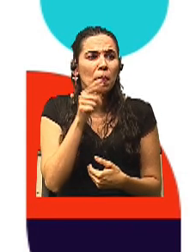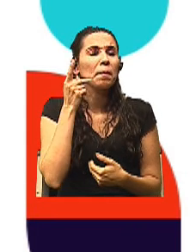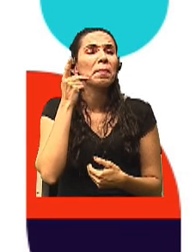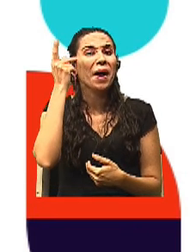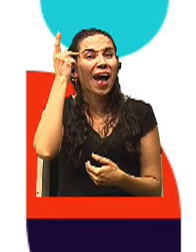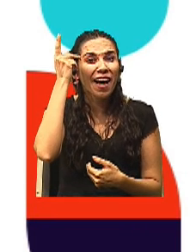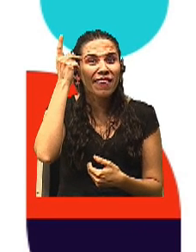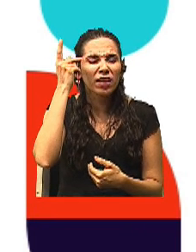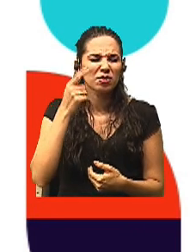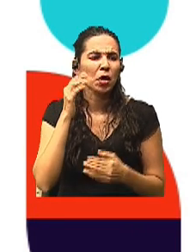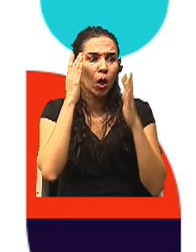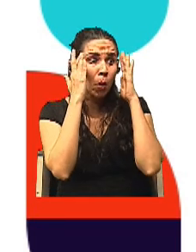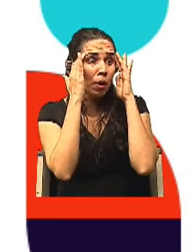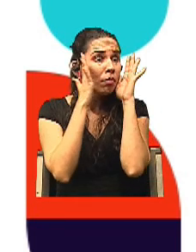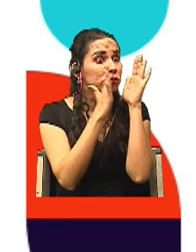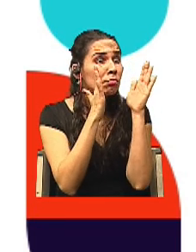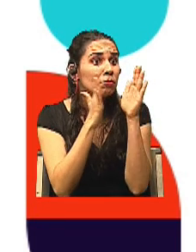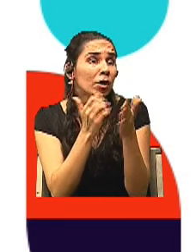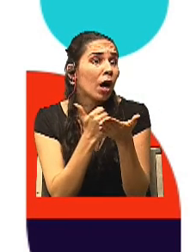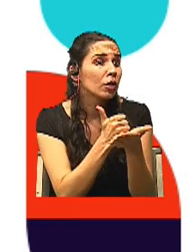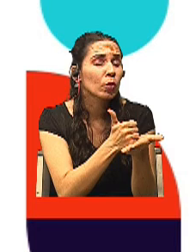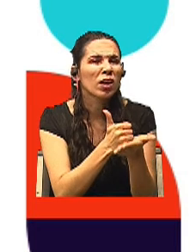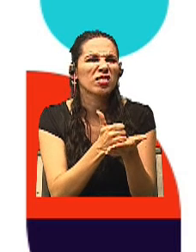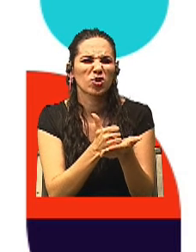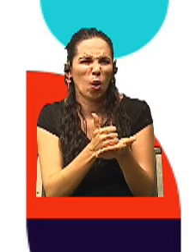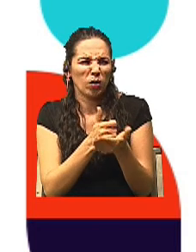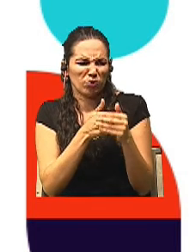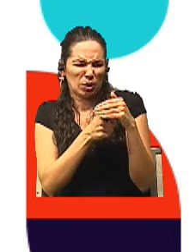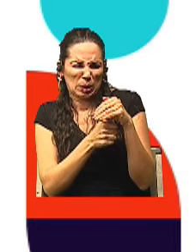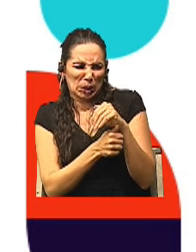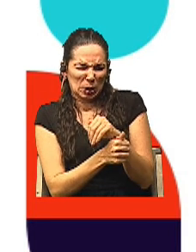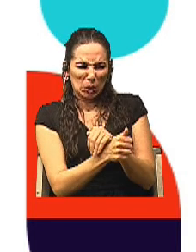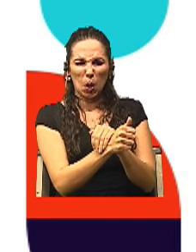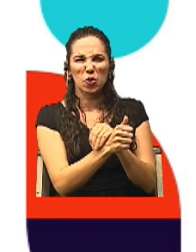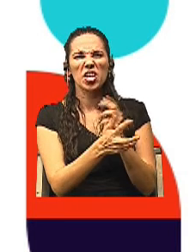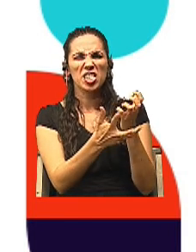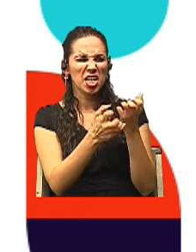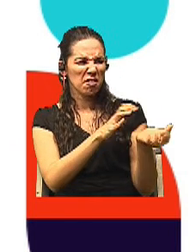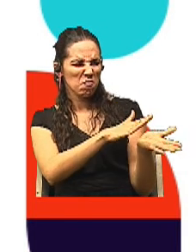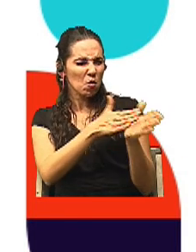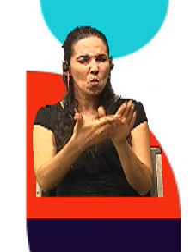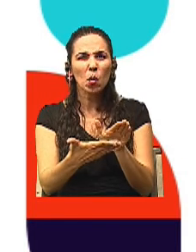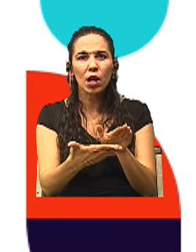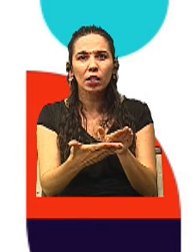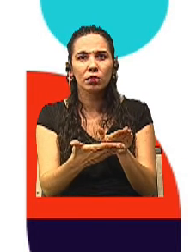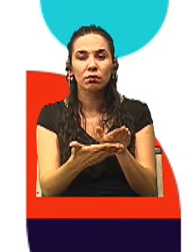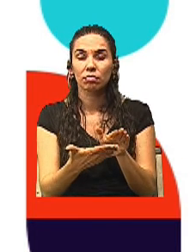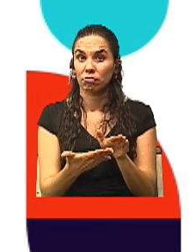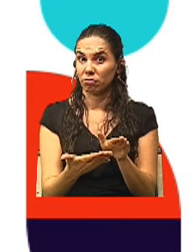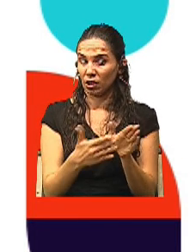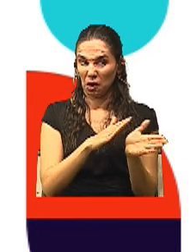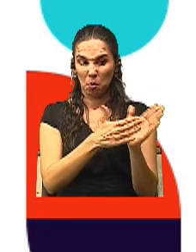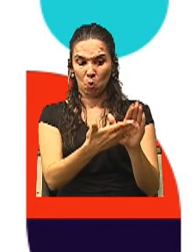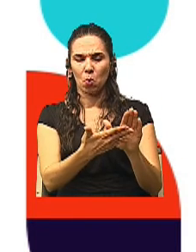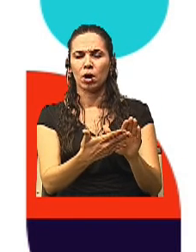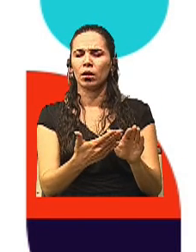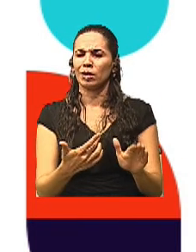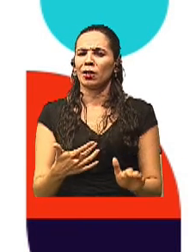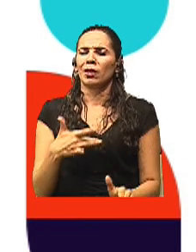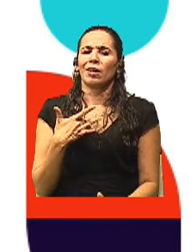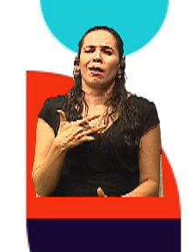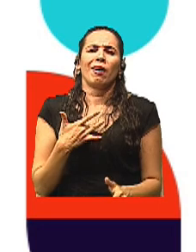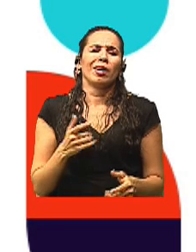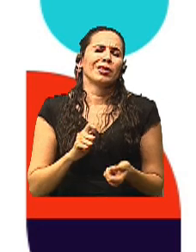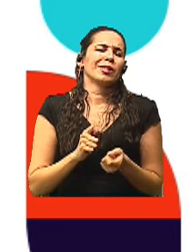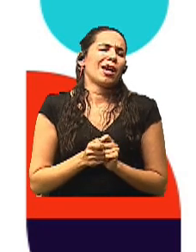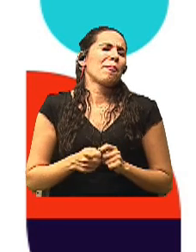de velar por él, pues desean esconderlo y luego desean la muerte? Es más, cuando mueren, cambian su vida